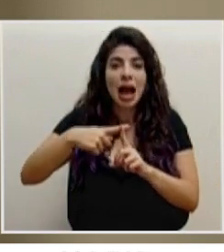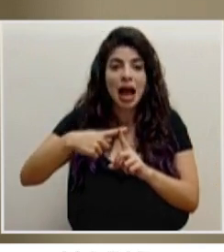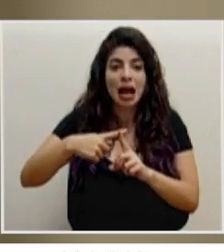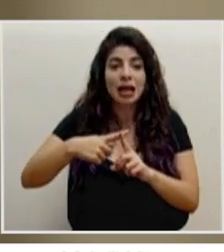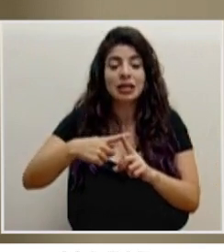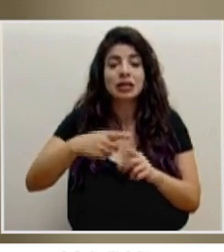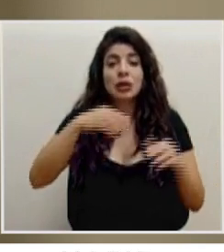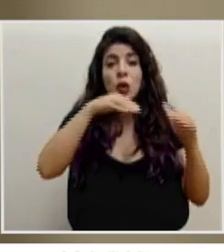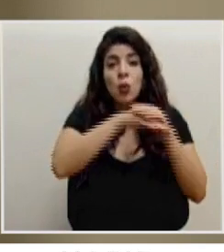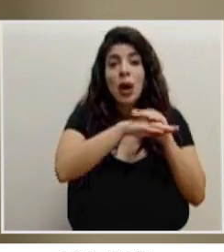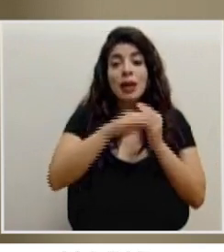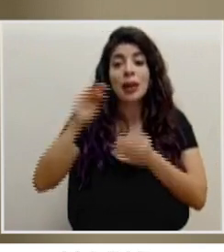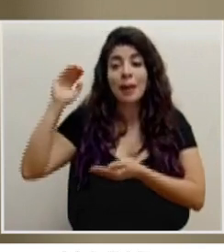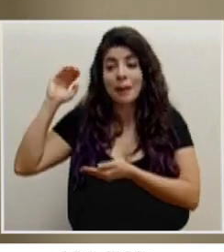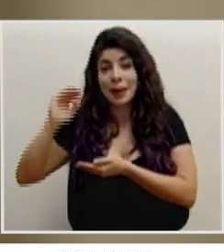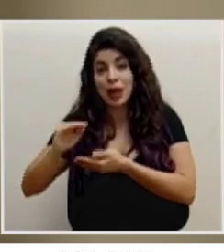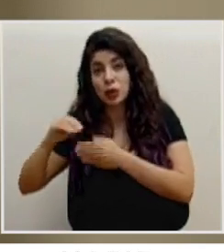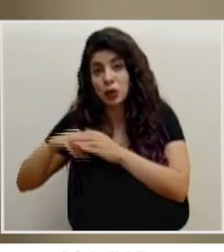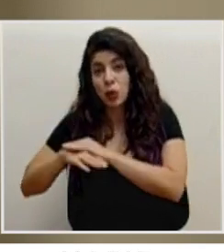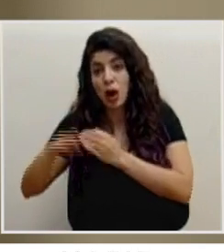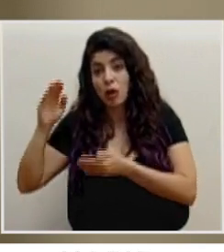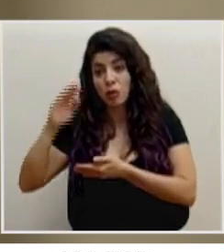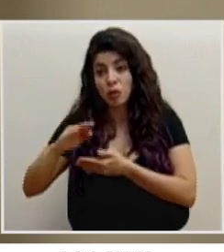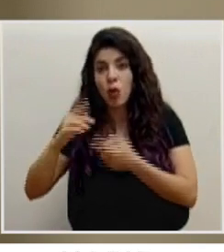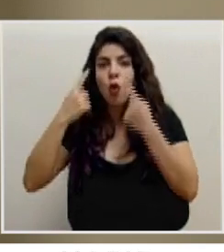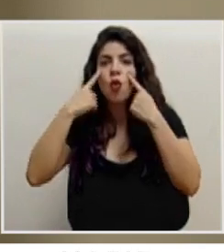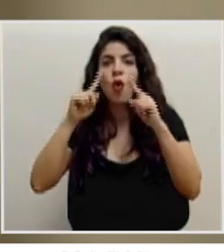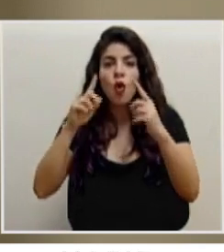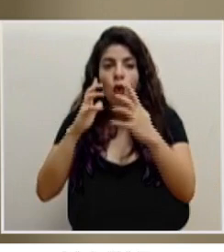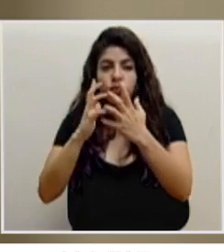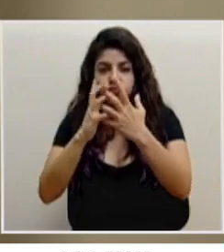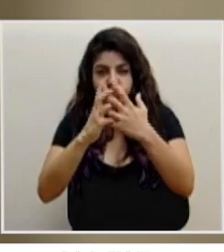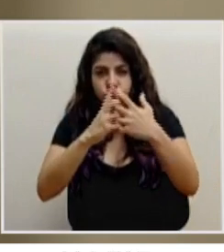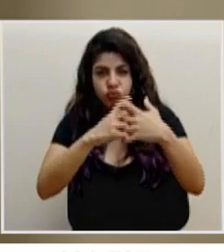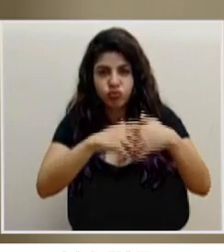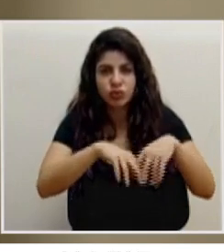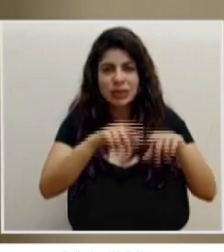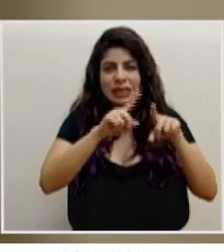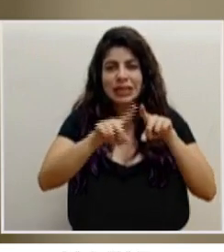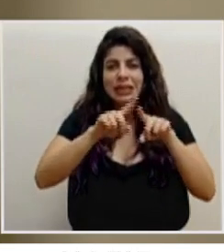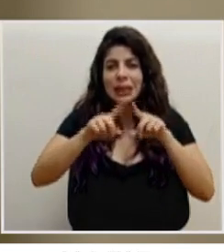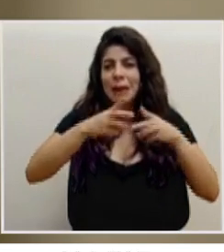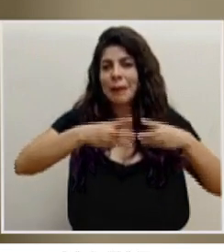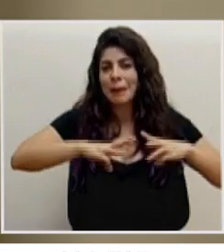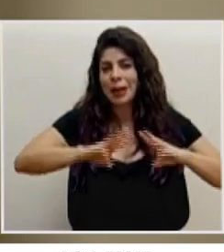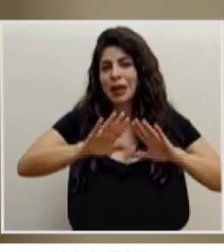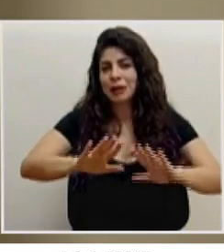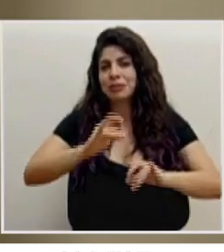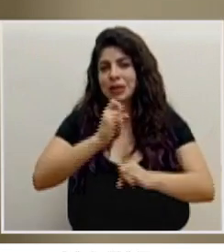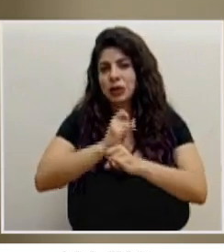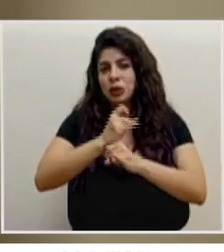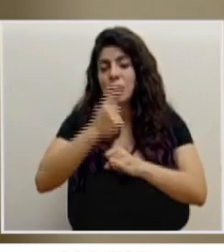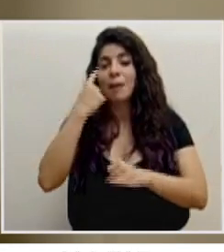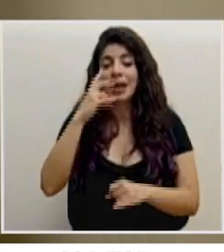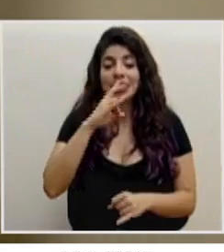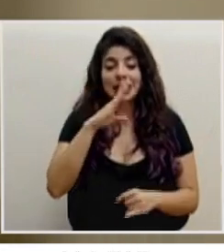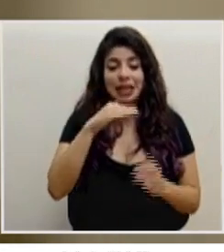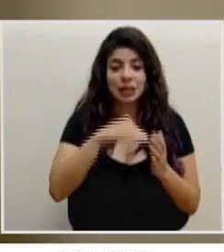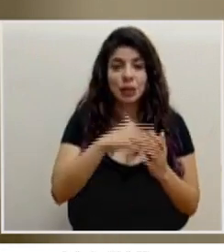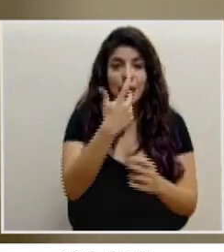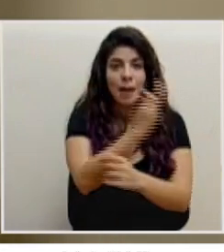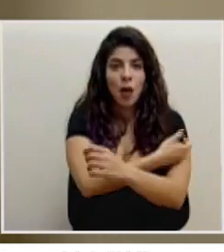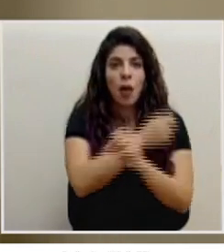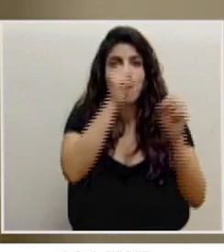disminución en el almacenamiento se lograron organizar a través de los diferentes mecanismos de la institución para aplicar estas 75,000